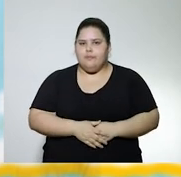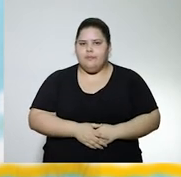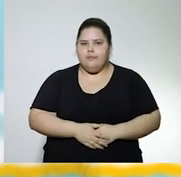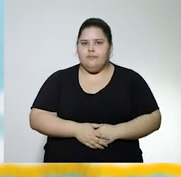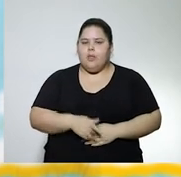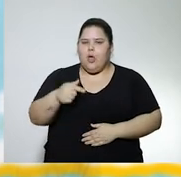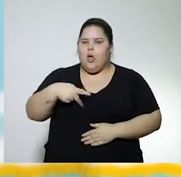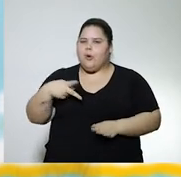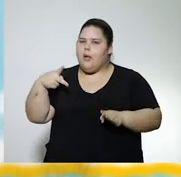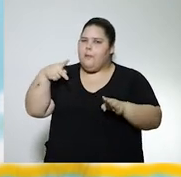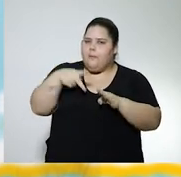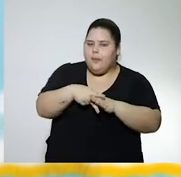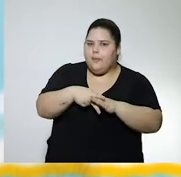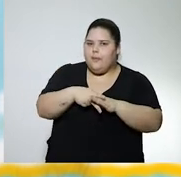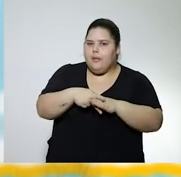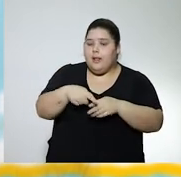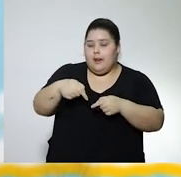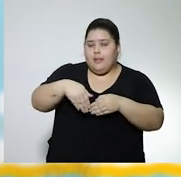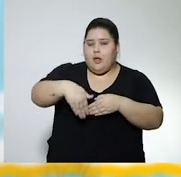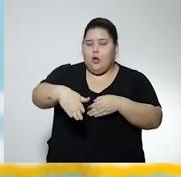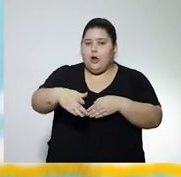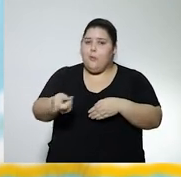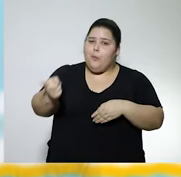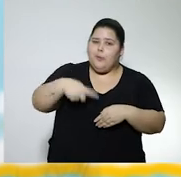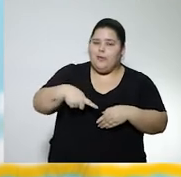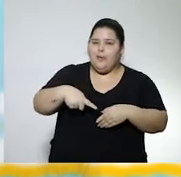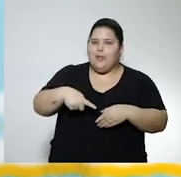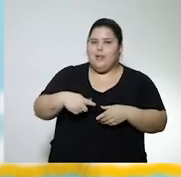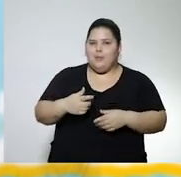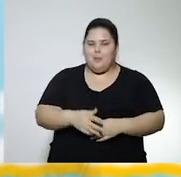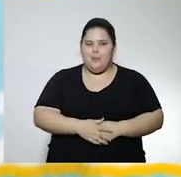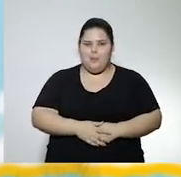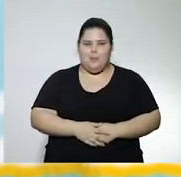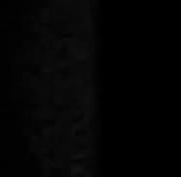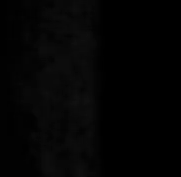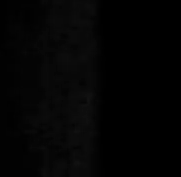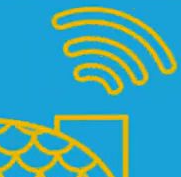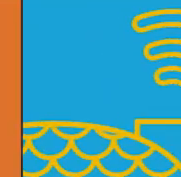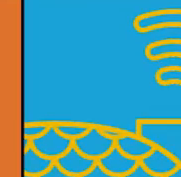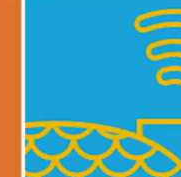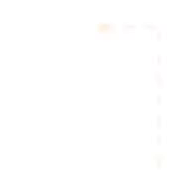una pausa y enseguida volvemos con el próximo bloque. No se me vayan, ¿eh?